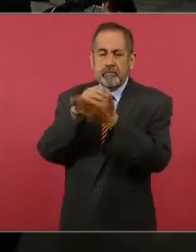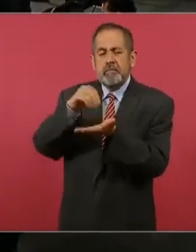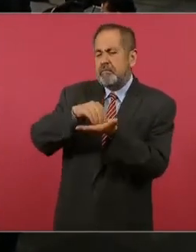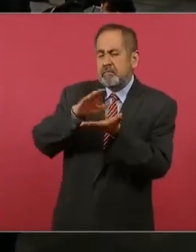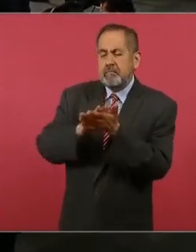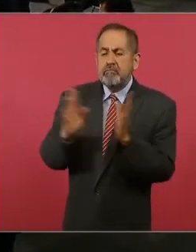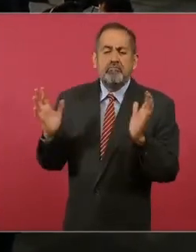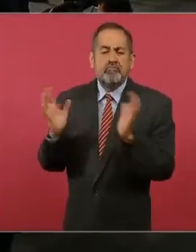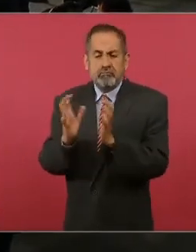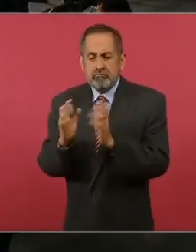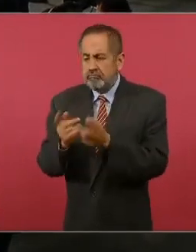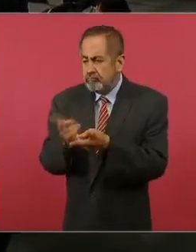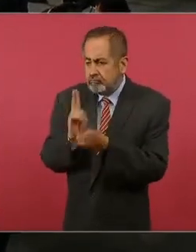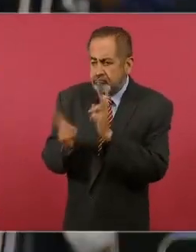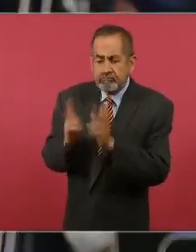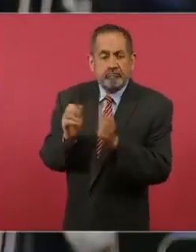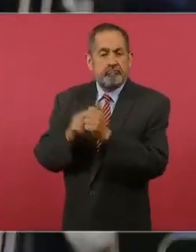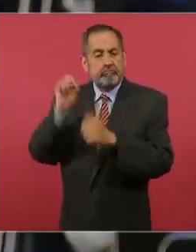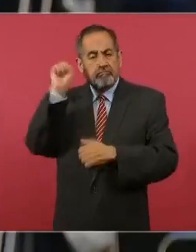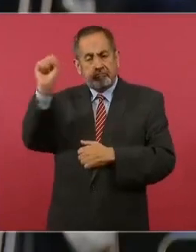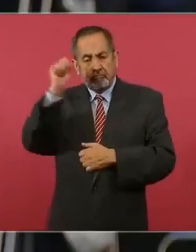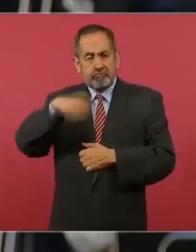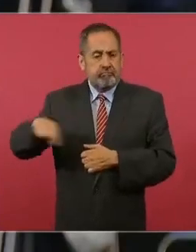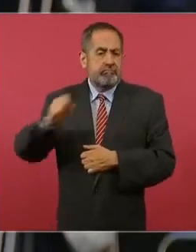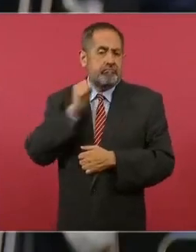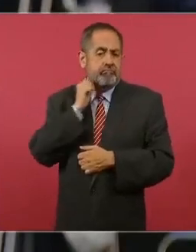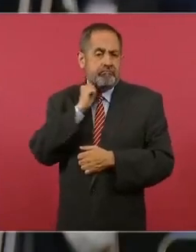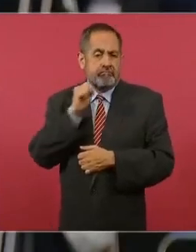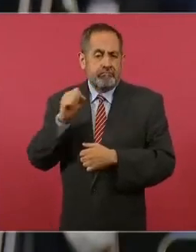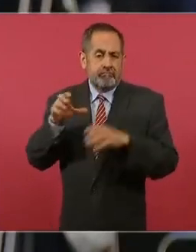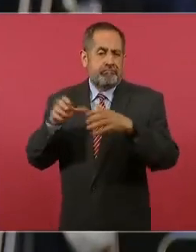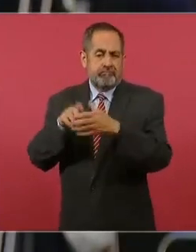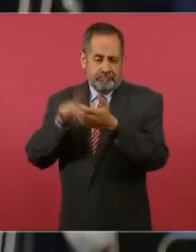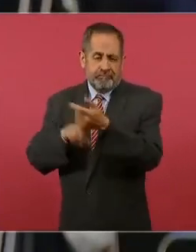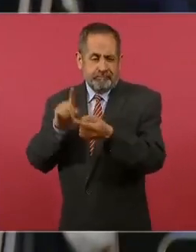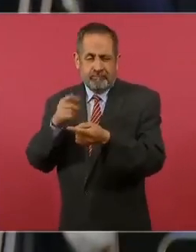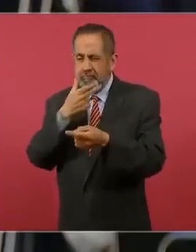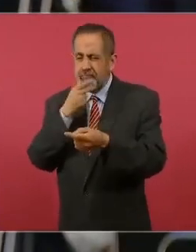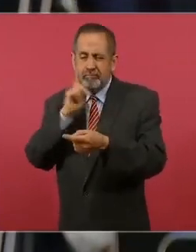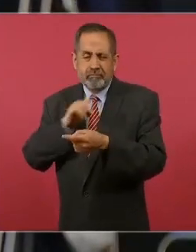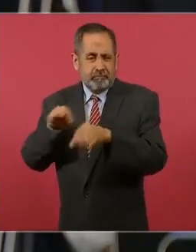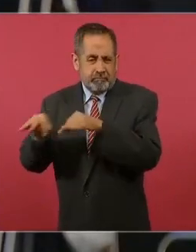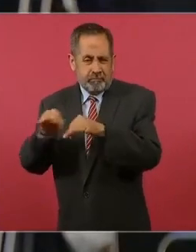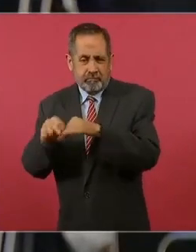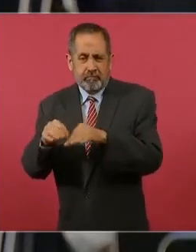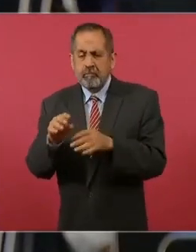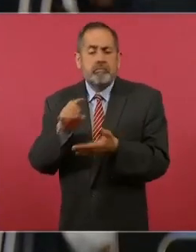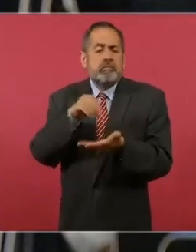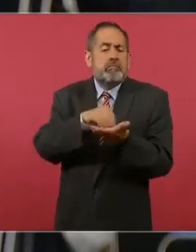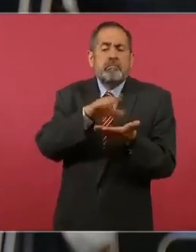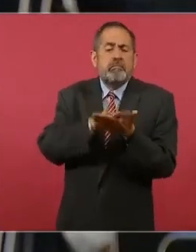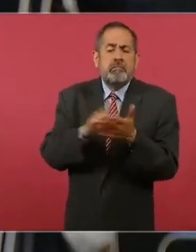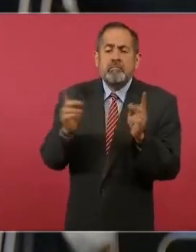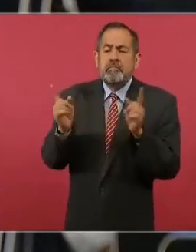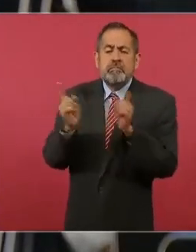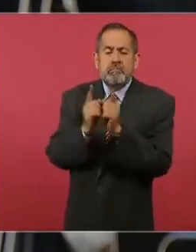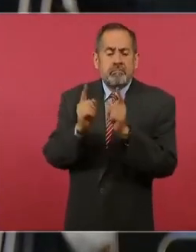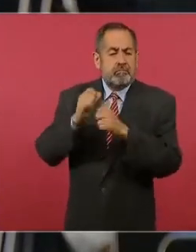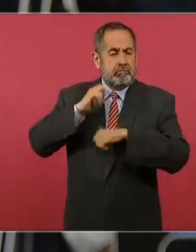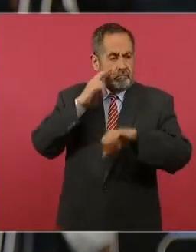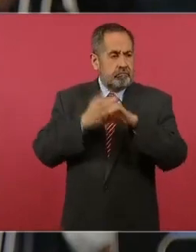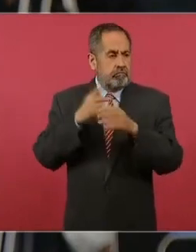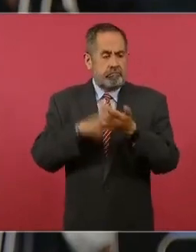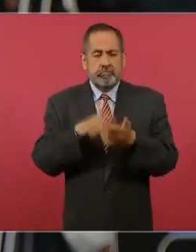del Sindicato de Senadores, de la Cámara de Senadores, para poder tener esa cita con la